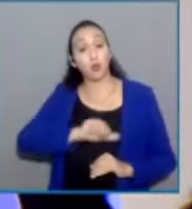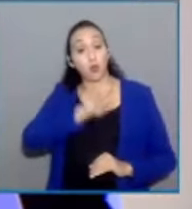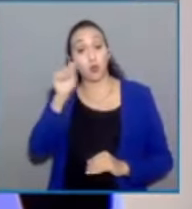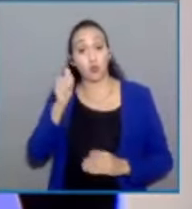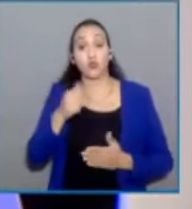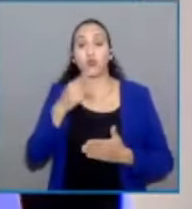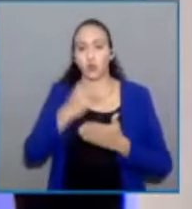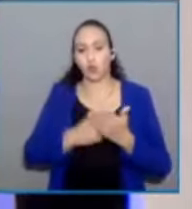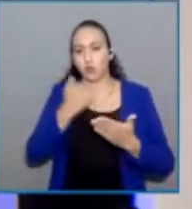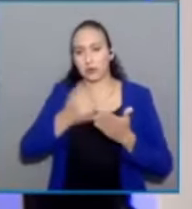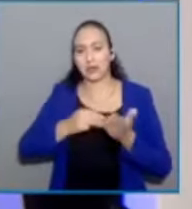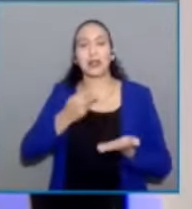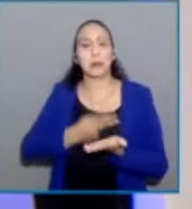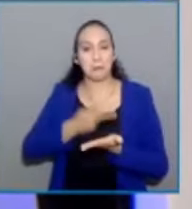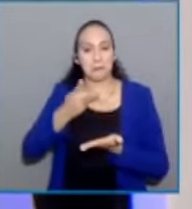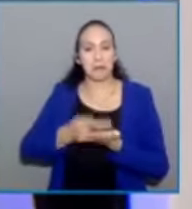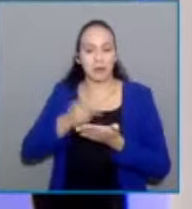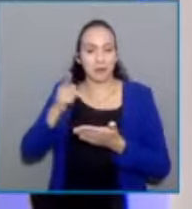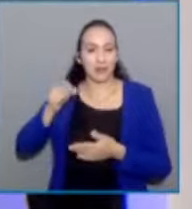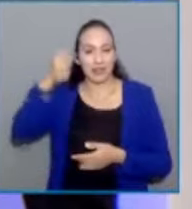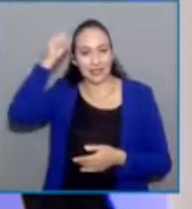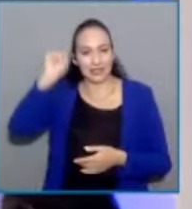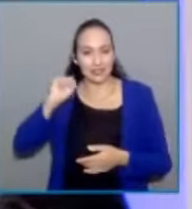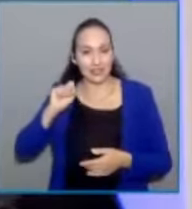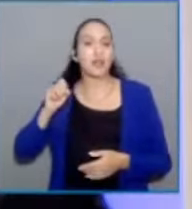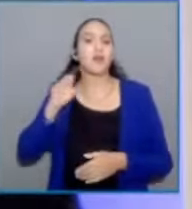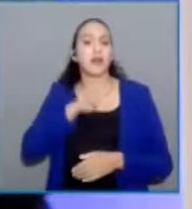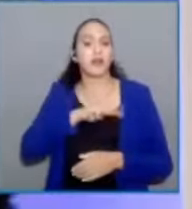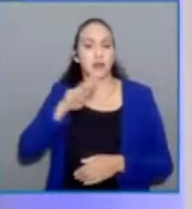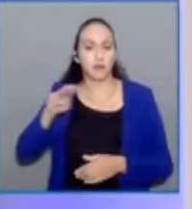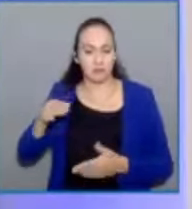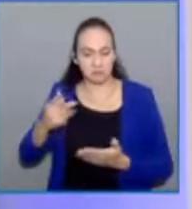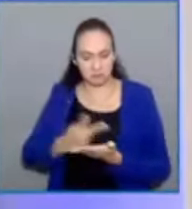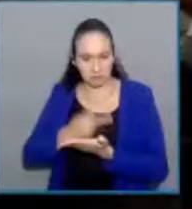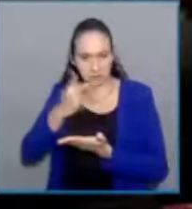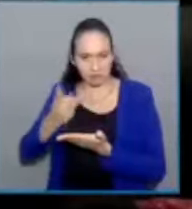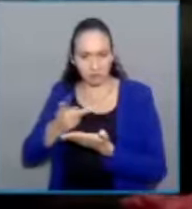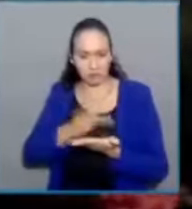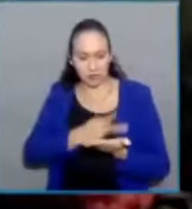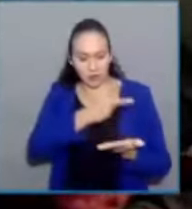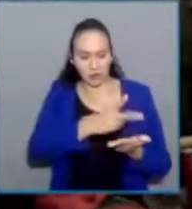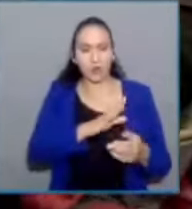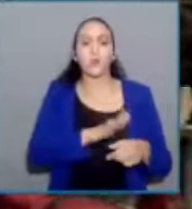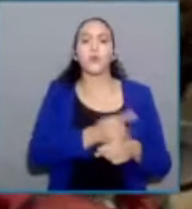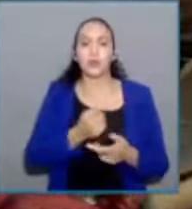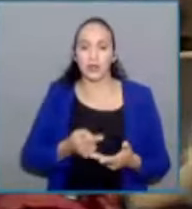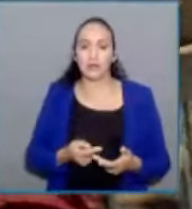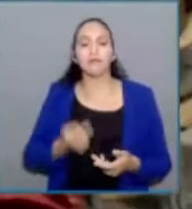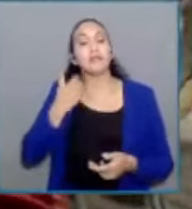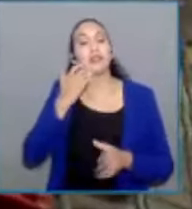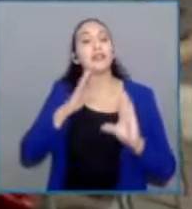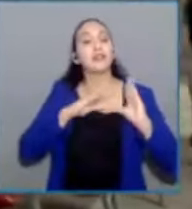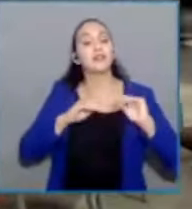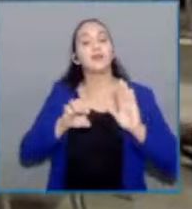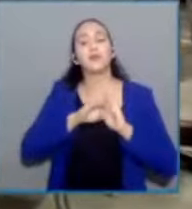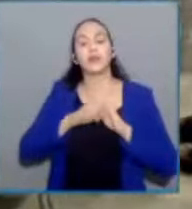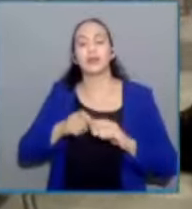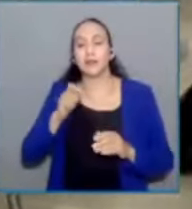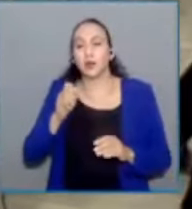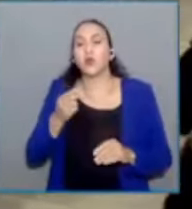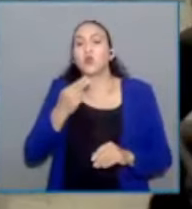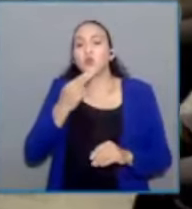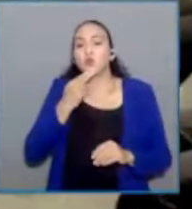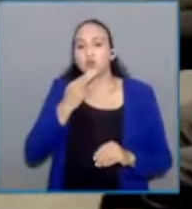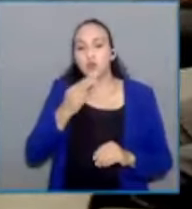Michoacán las cuales buscan apoyar a la ciudadanía en temas de ciberseguridad y en la agilización de trámites